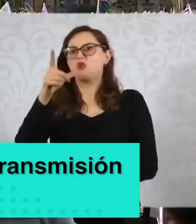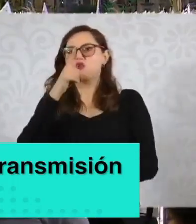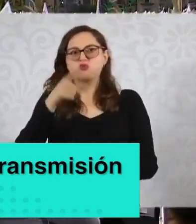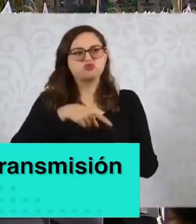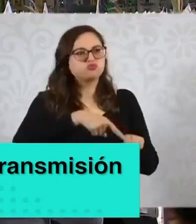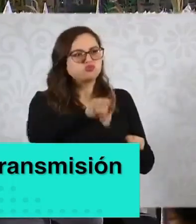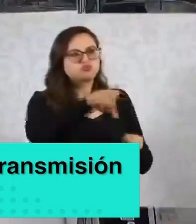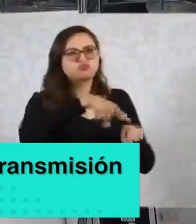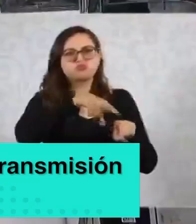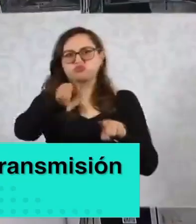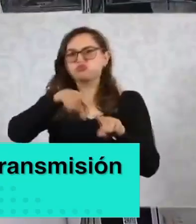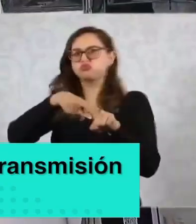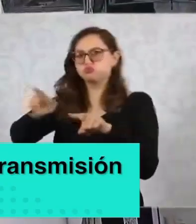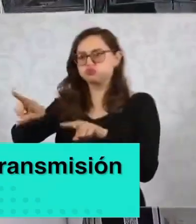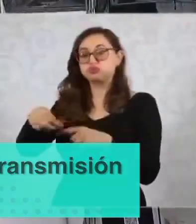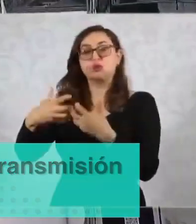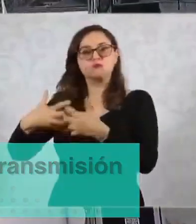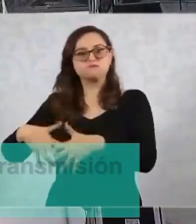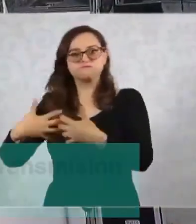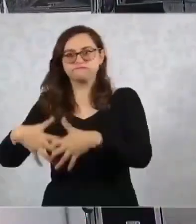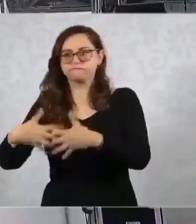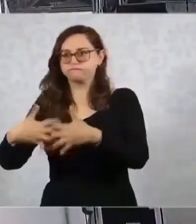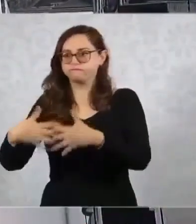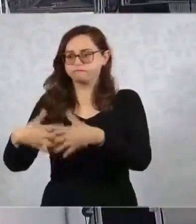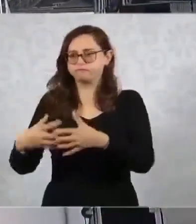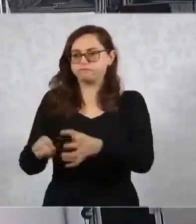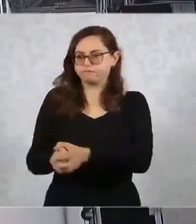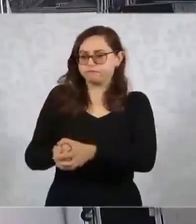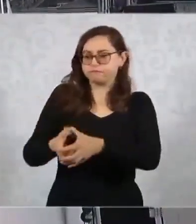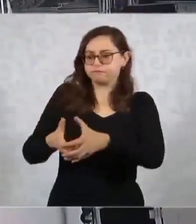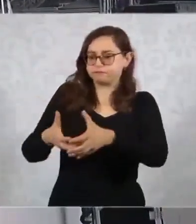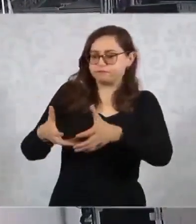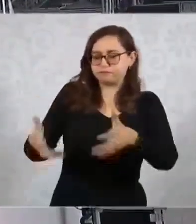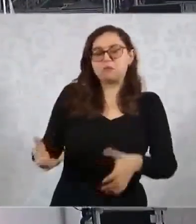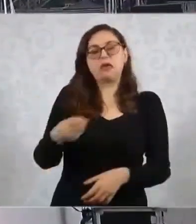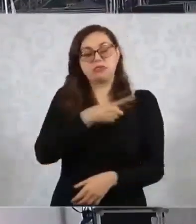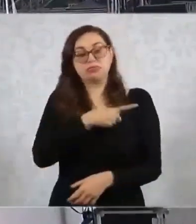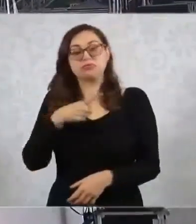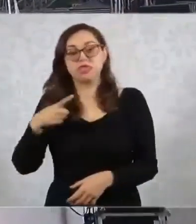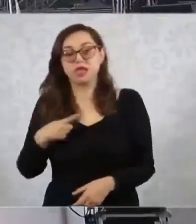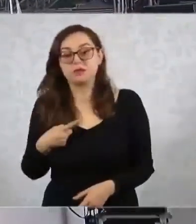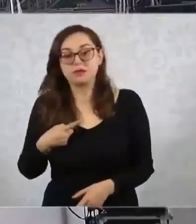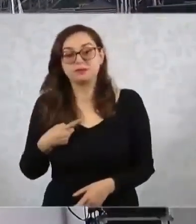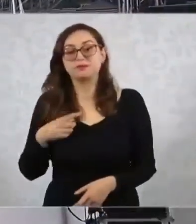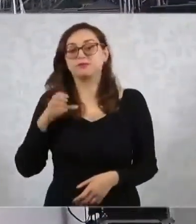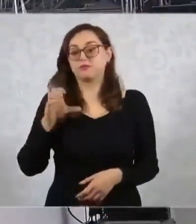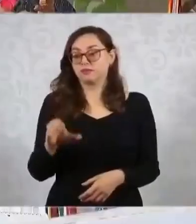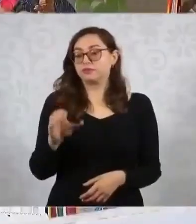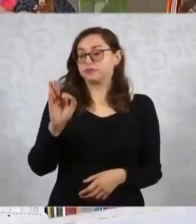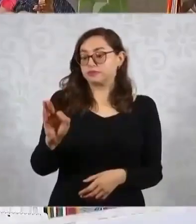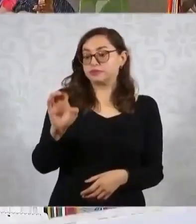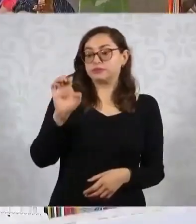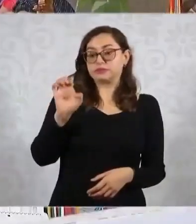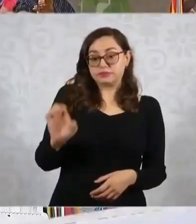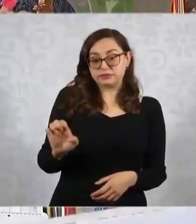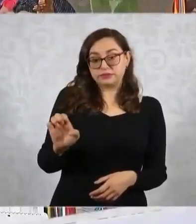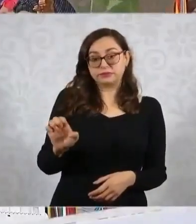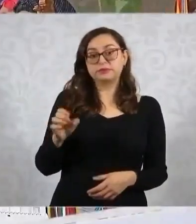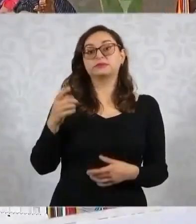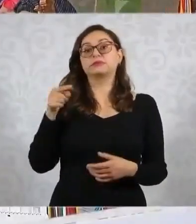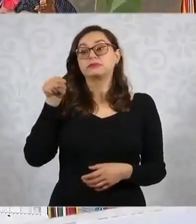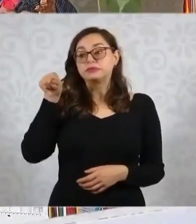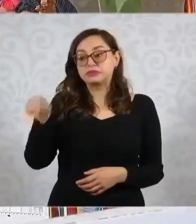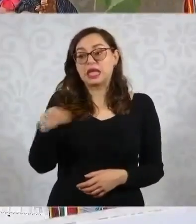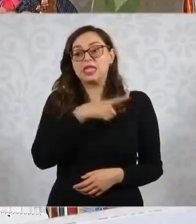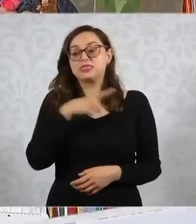de generación. Como lo dijimos, el Estado CFE va a producir al menos